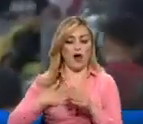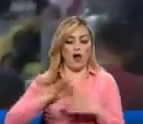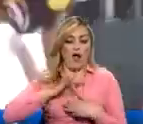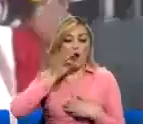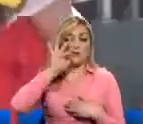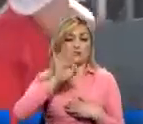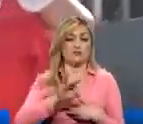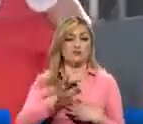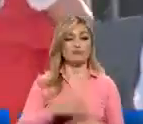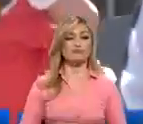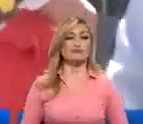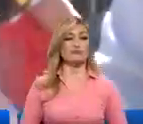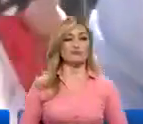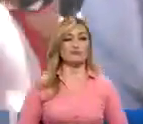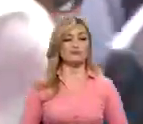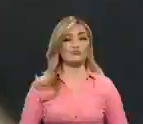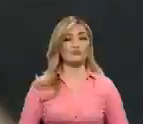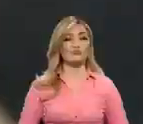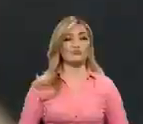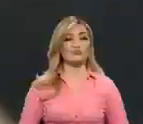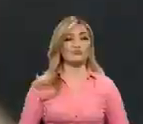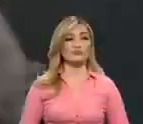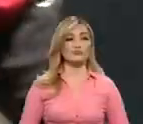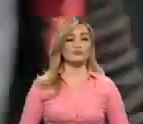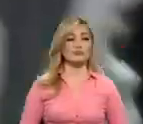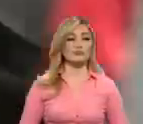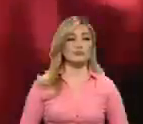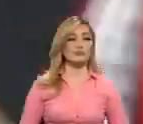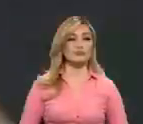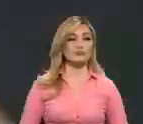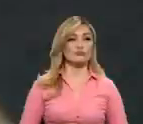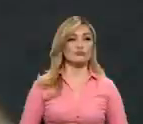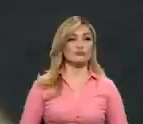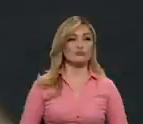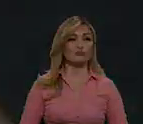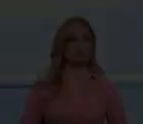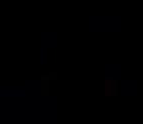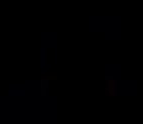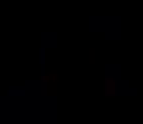sanitaria. En Quito, Daniela Valencia, 24 horas.